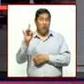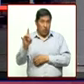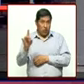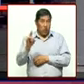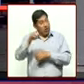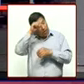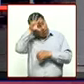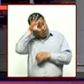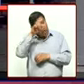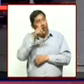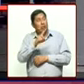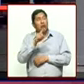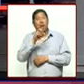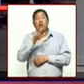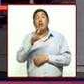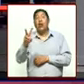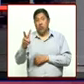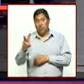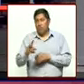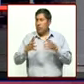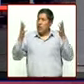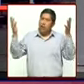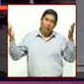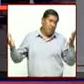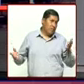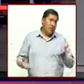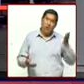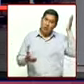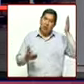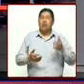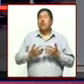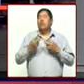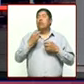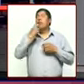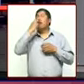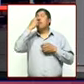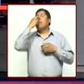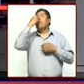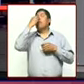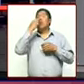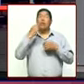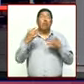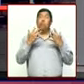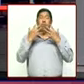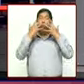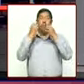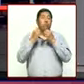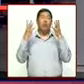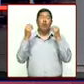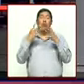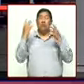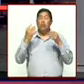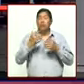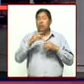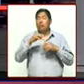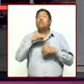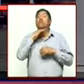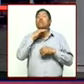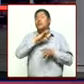178, Tarija 132. Realmente estamos respirando aire muy